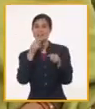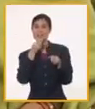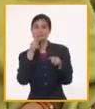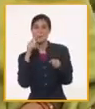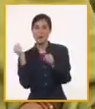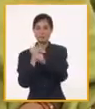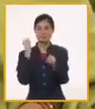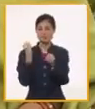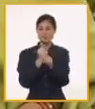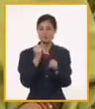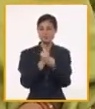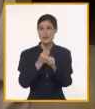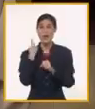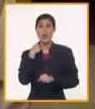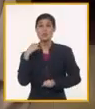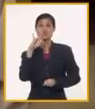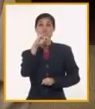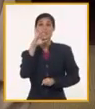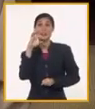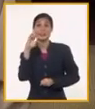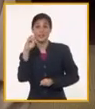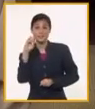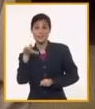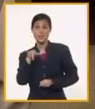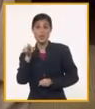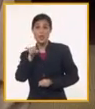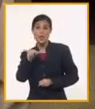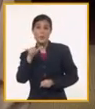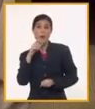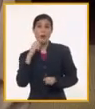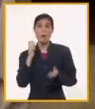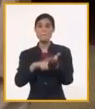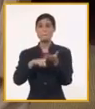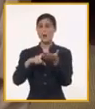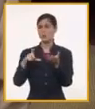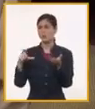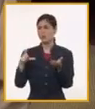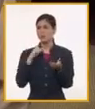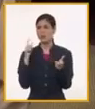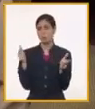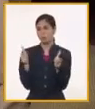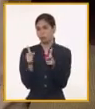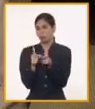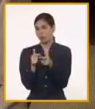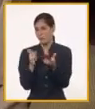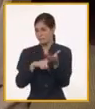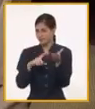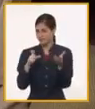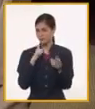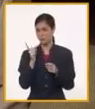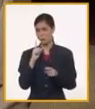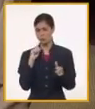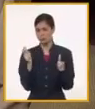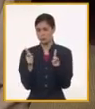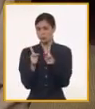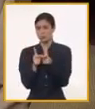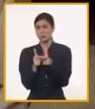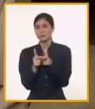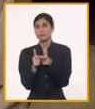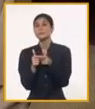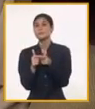organización del partido, porque todavía no existe. No, el partido era muy pequeño. Exacto. Bueno, fíjate, yo lo digo a cada rato, el único